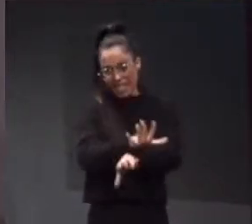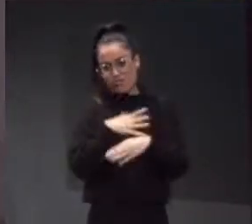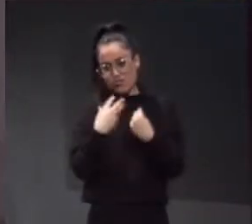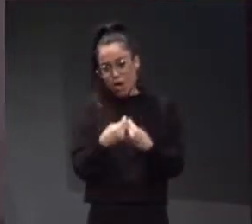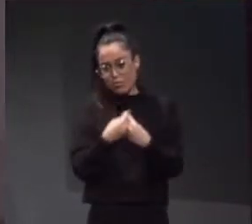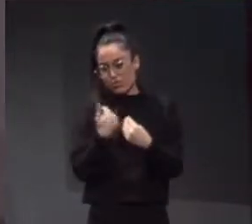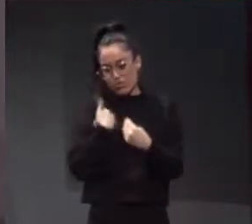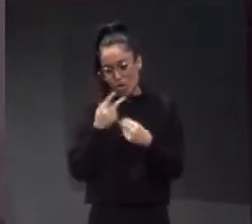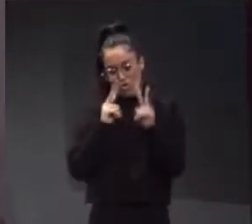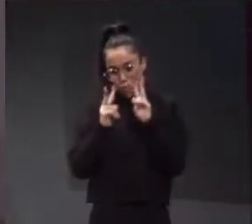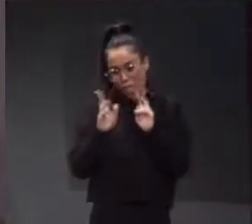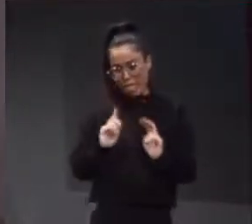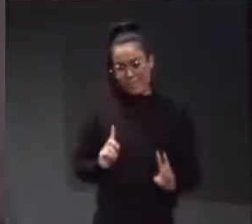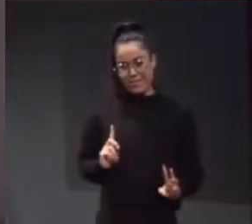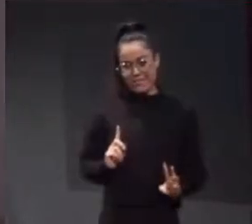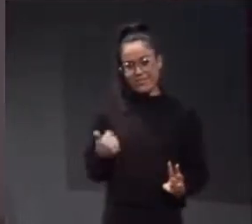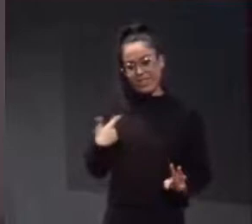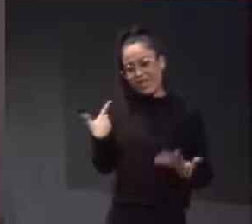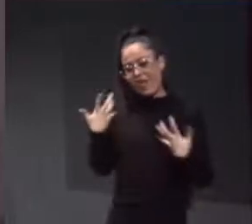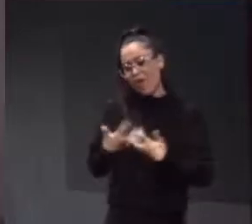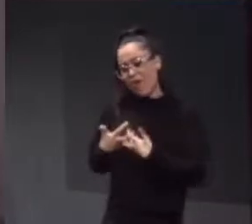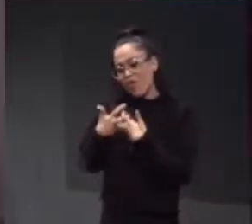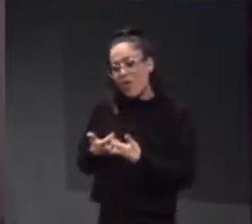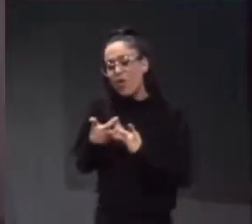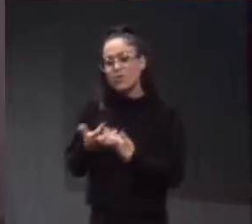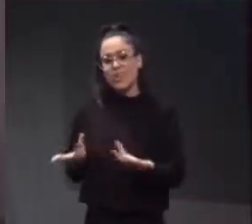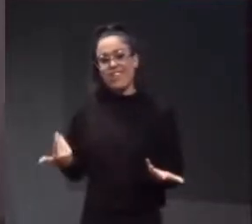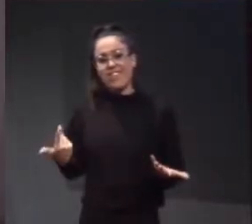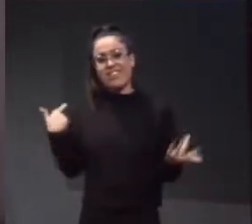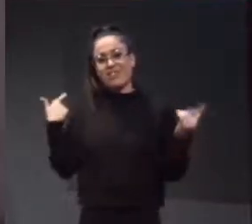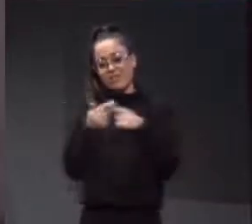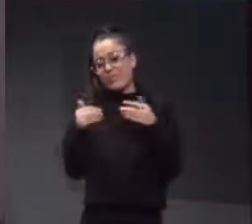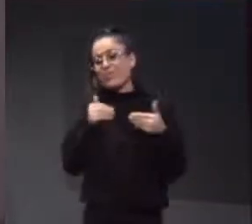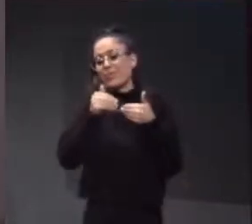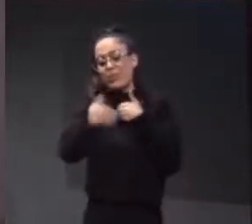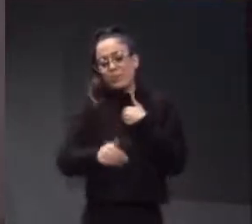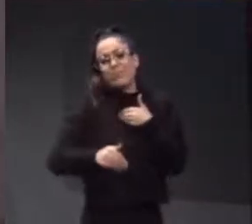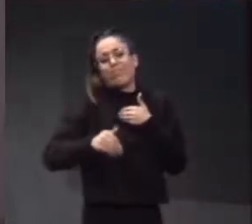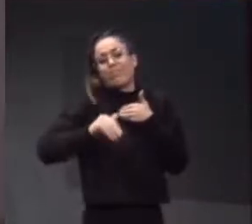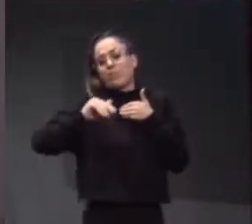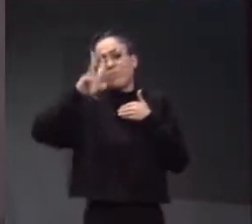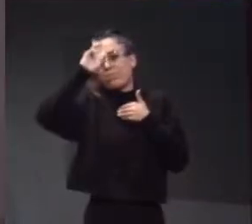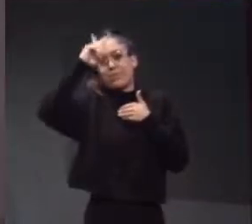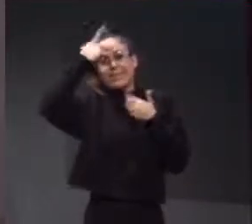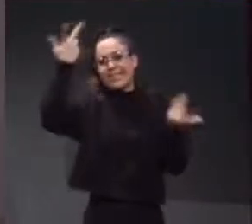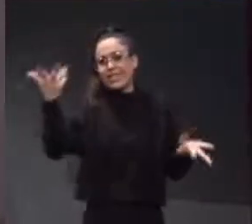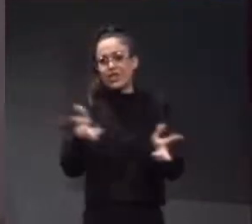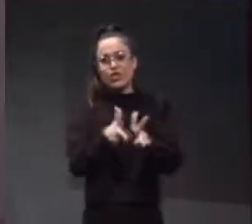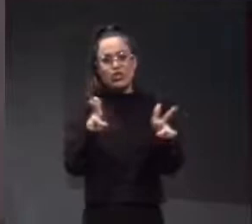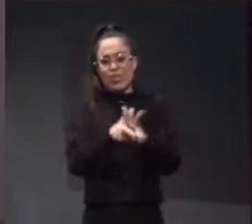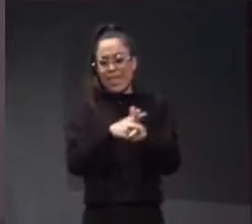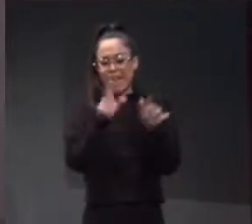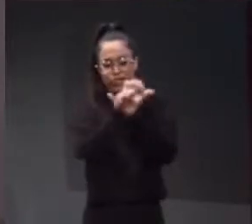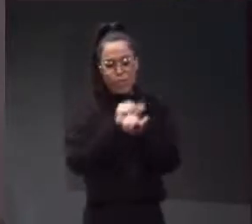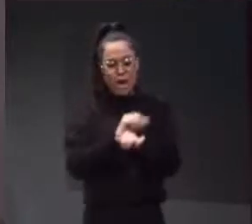lo voy a ver pero es toda mi lucha y todo y acción ahora está en eso en cambiar esta forma de consumo y esta